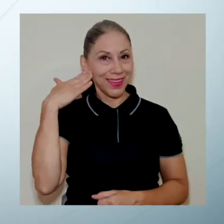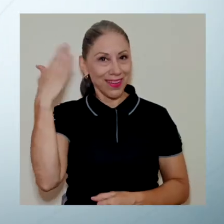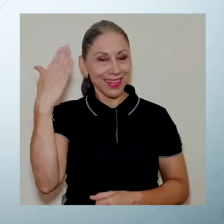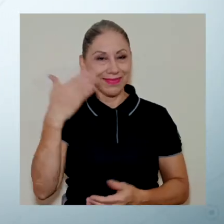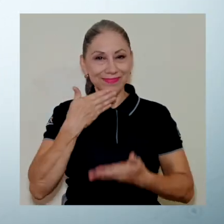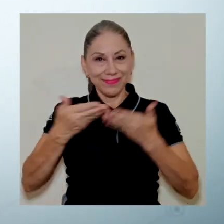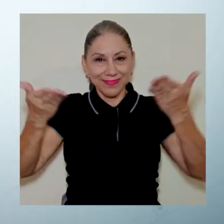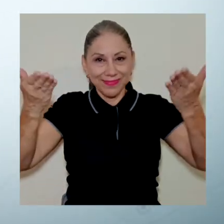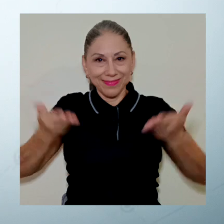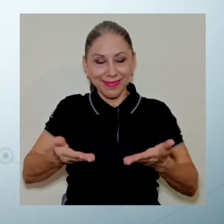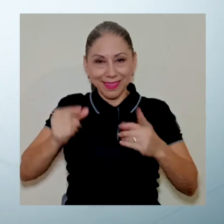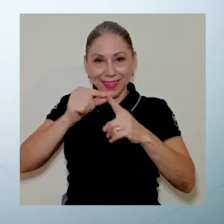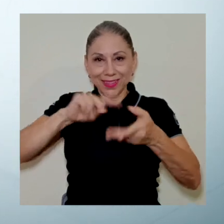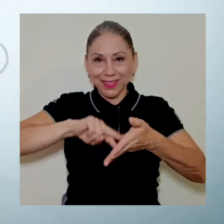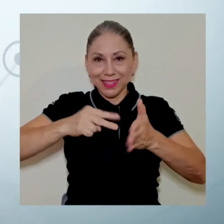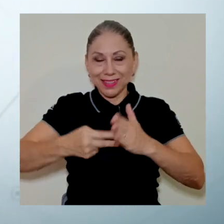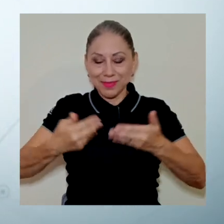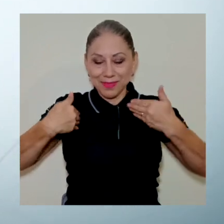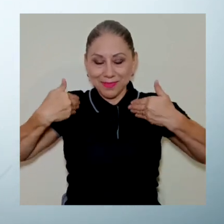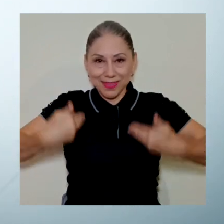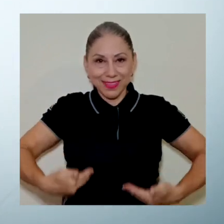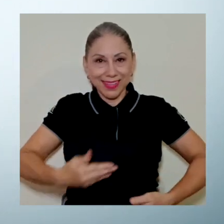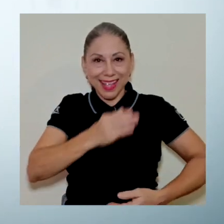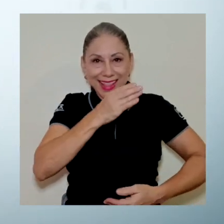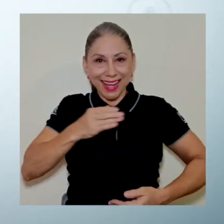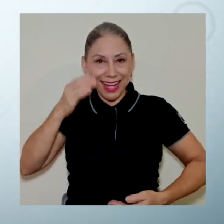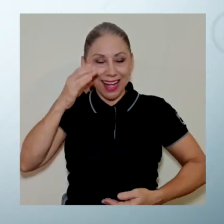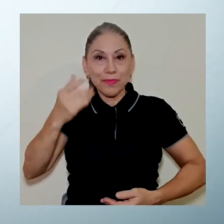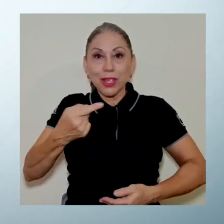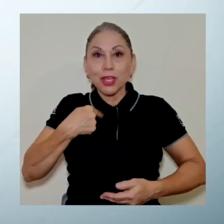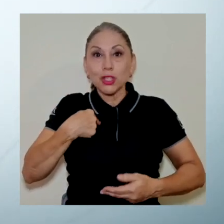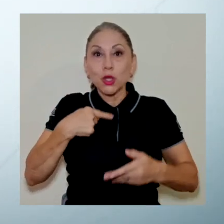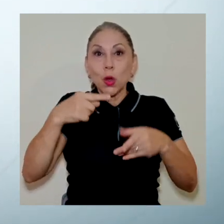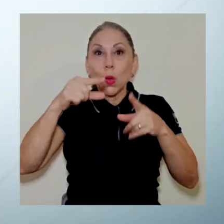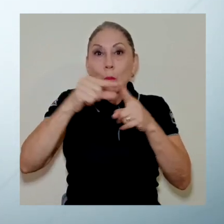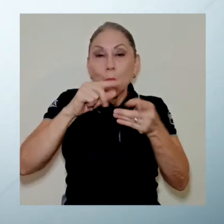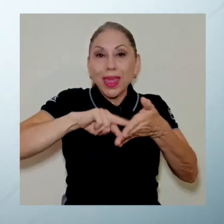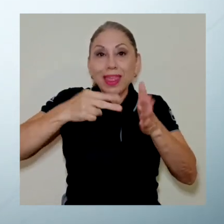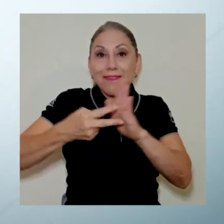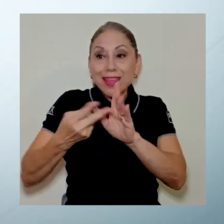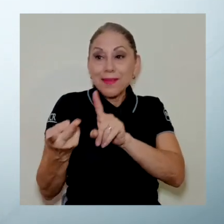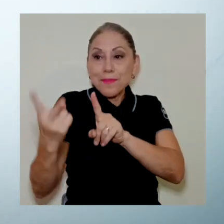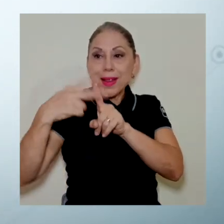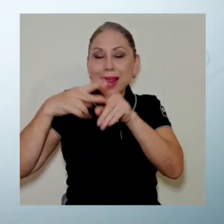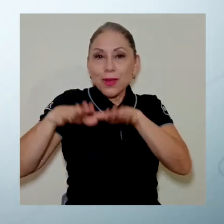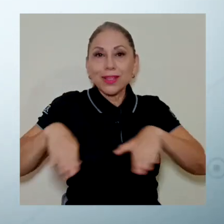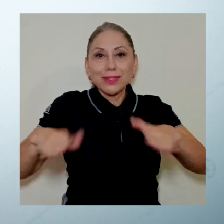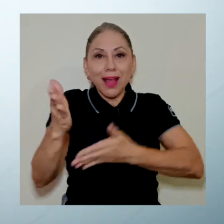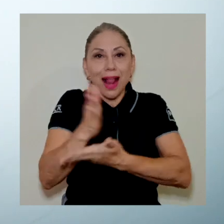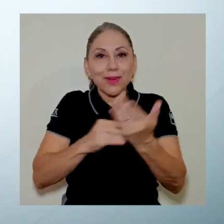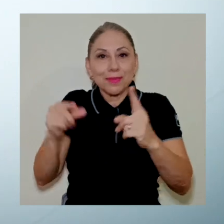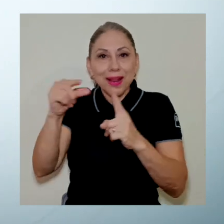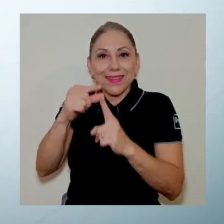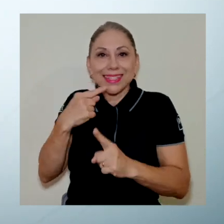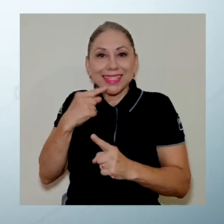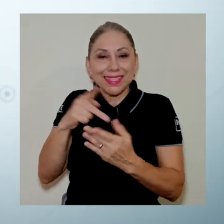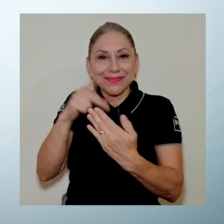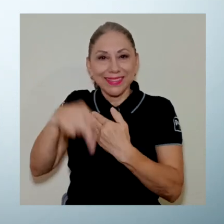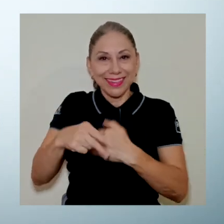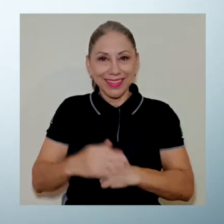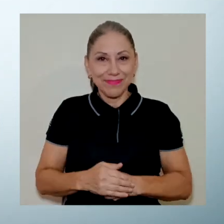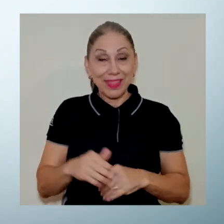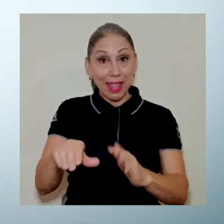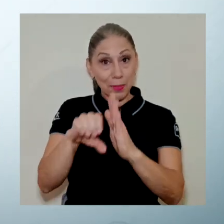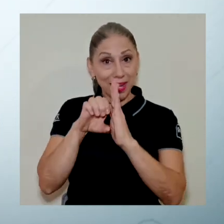Hola, les doy la bienvenida a Conceptos. Soy Catalina Lao y voy a definir y poner en contexto algunas de las palabras que se dijeron en el